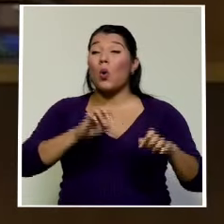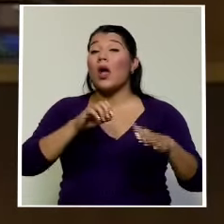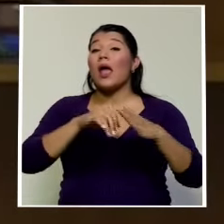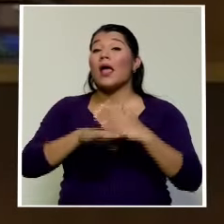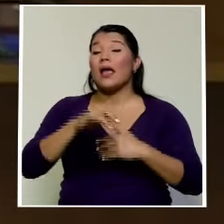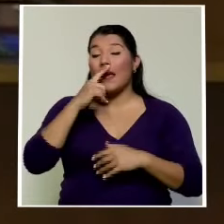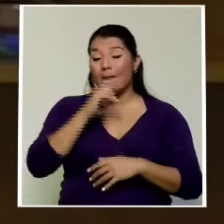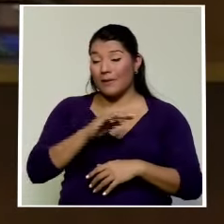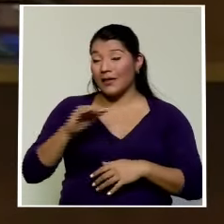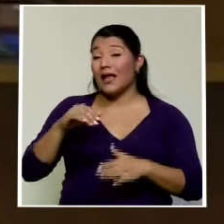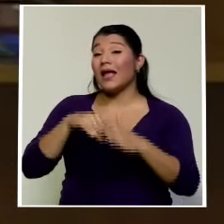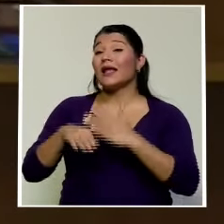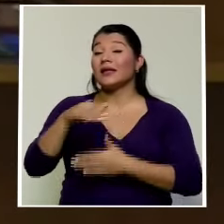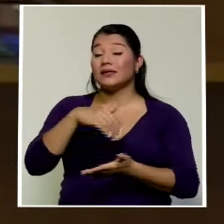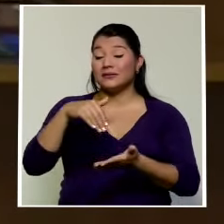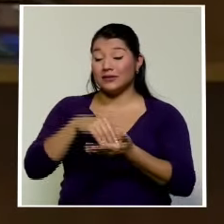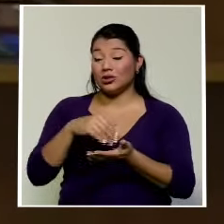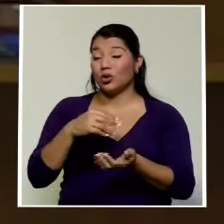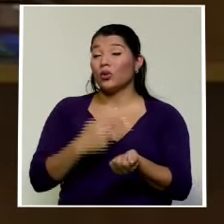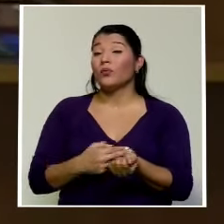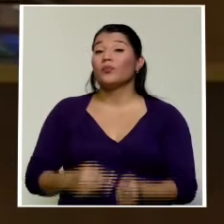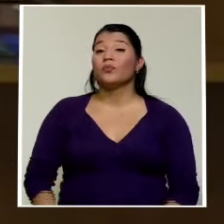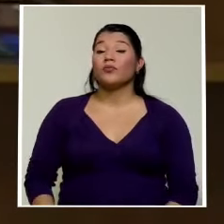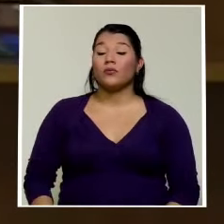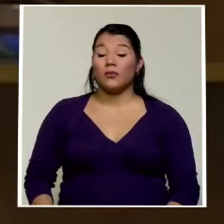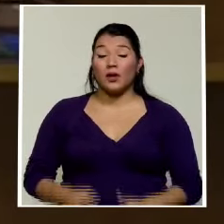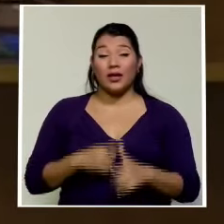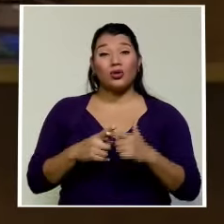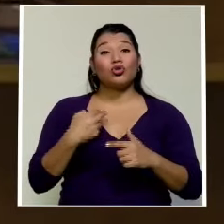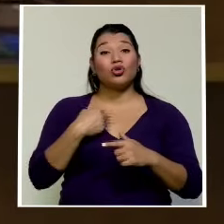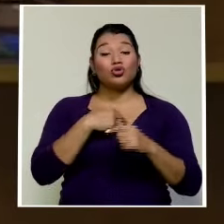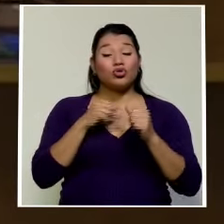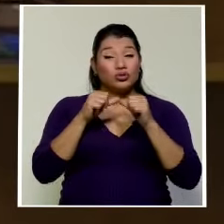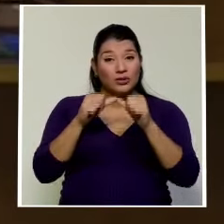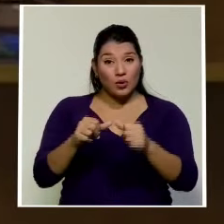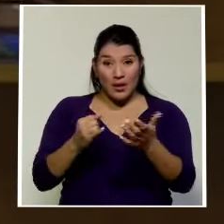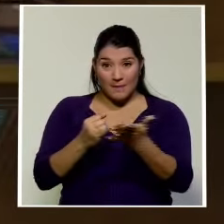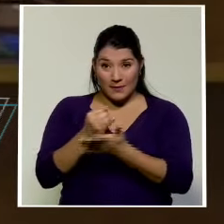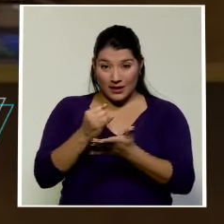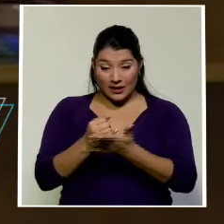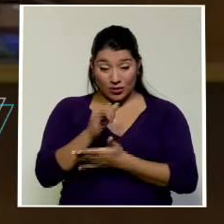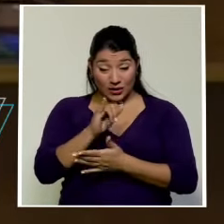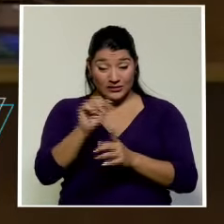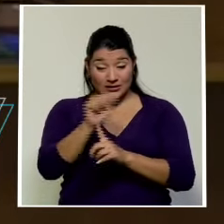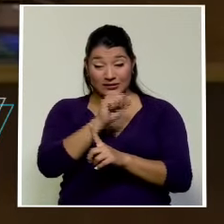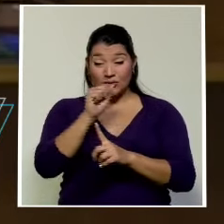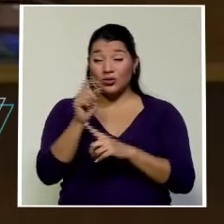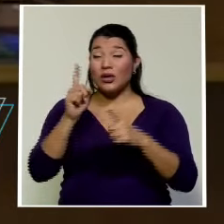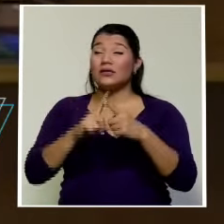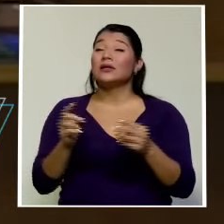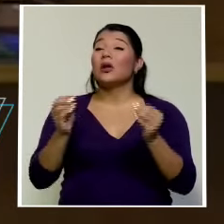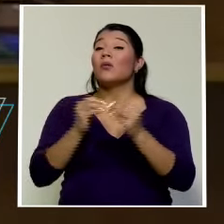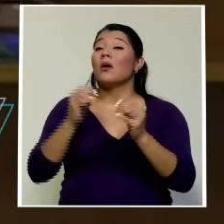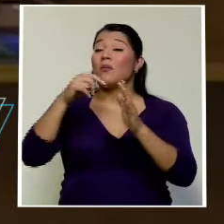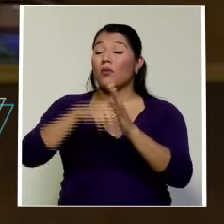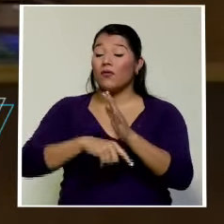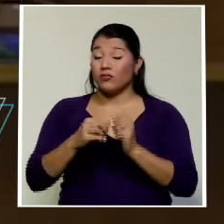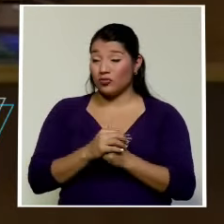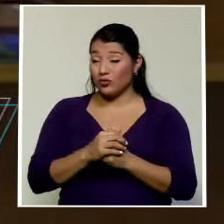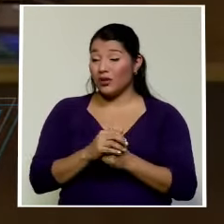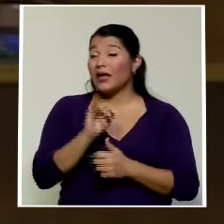nuestro centro hospitalario. Continuaremos indagando el caso a profundidad. Esta